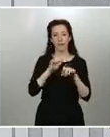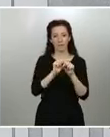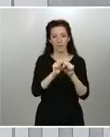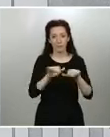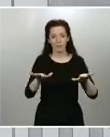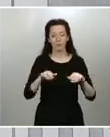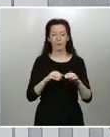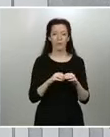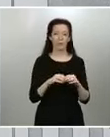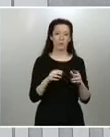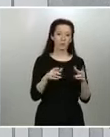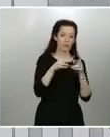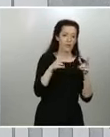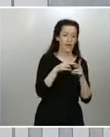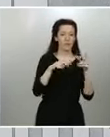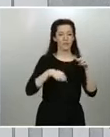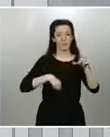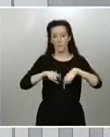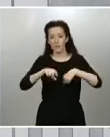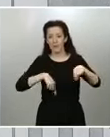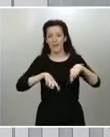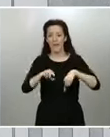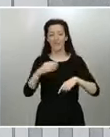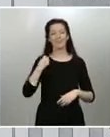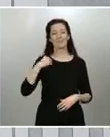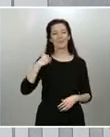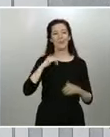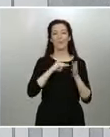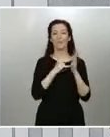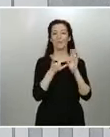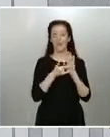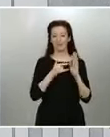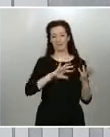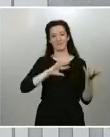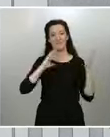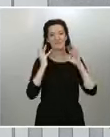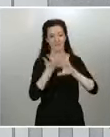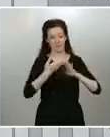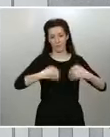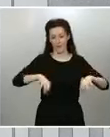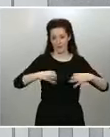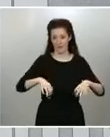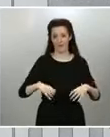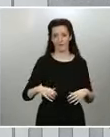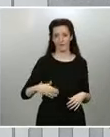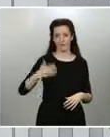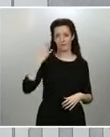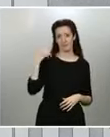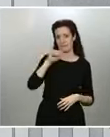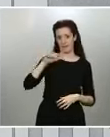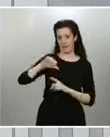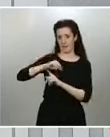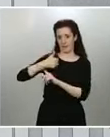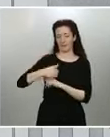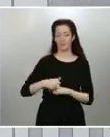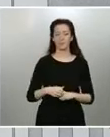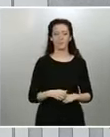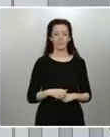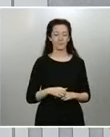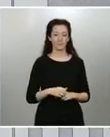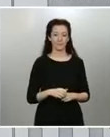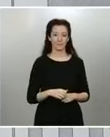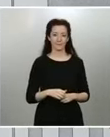nacional de transición a la normalidad que aprobó el gobierno la semana pasada la unidad de referencia que figura en este plan